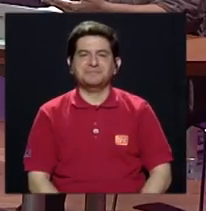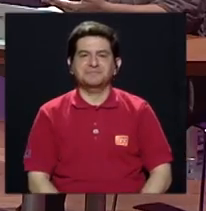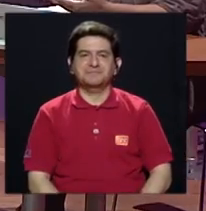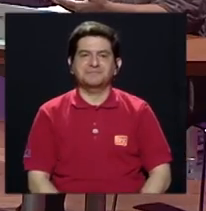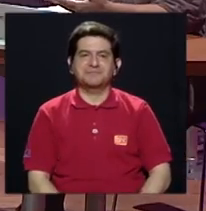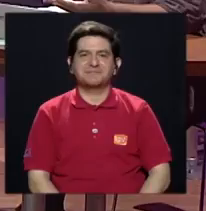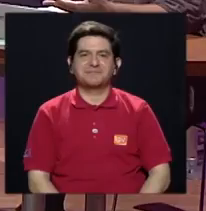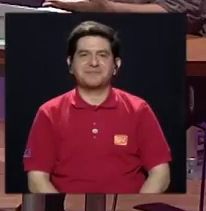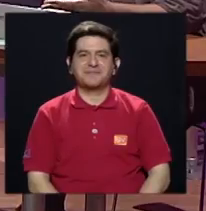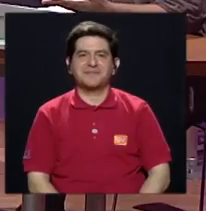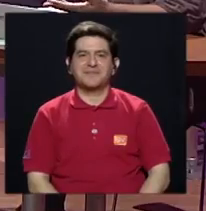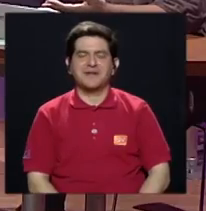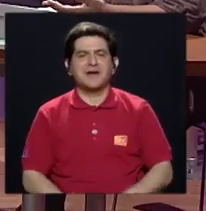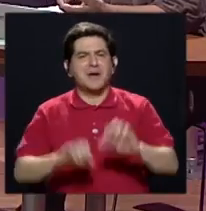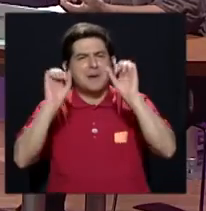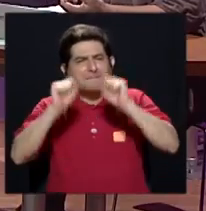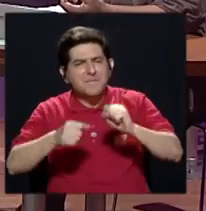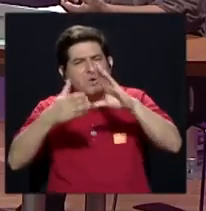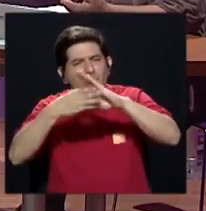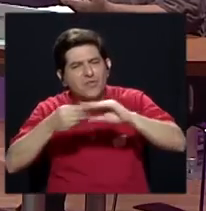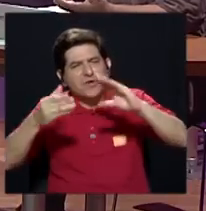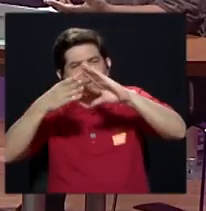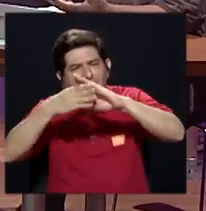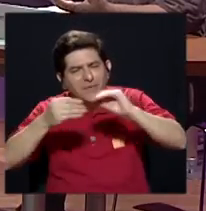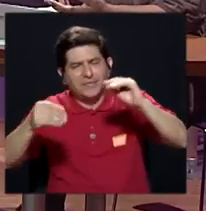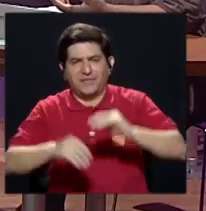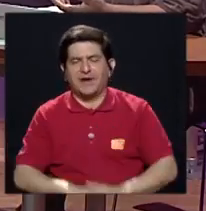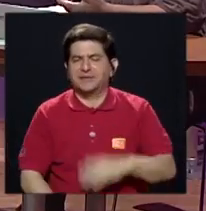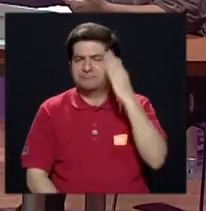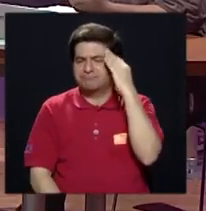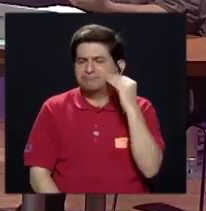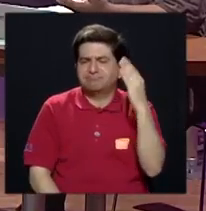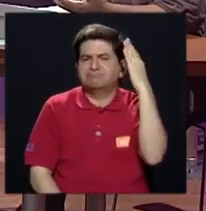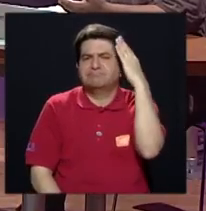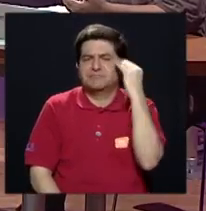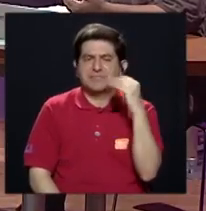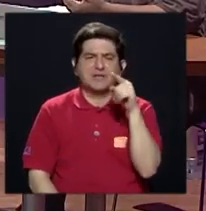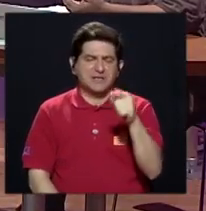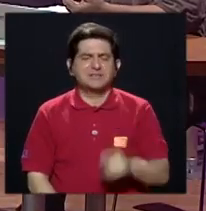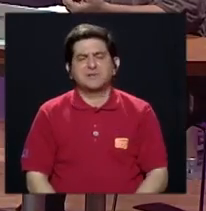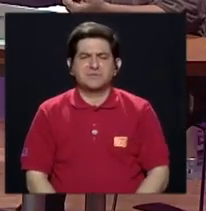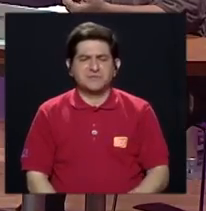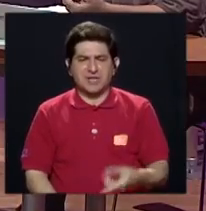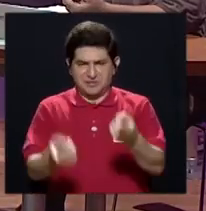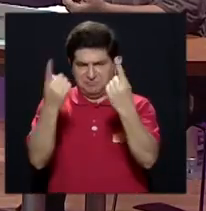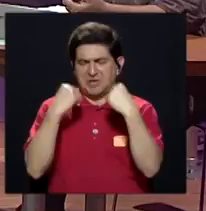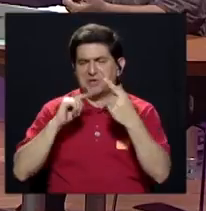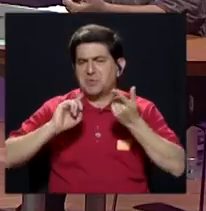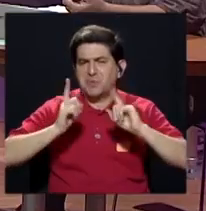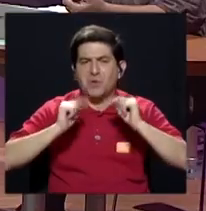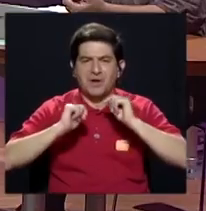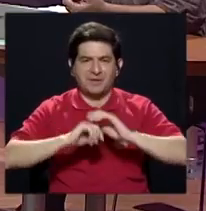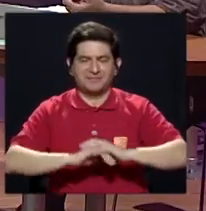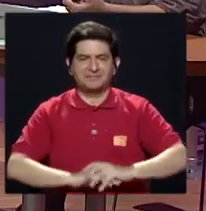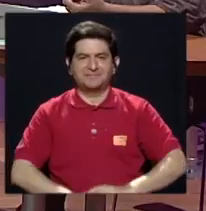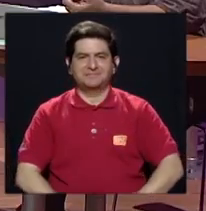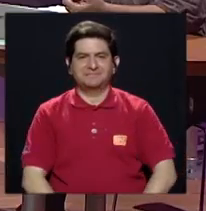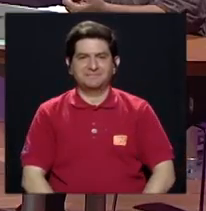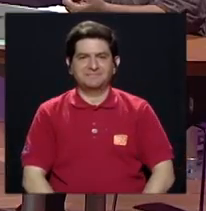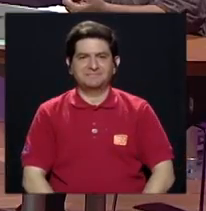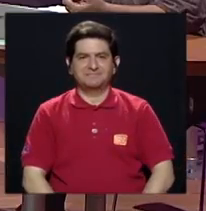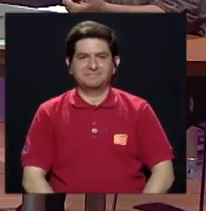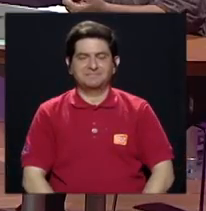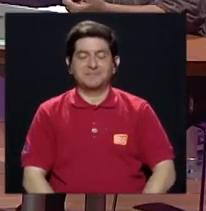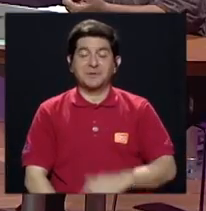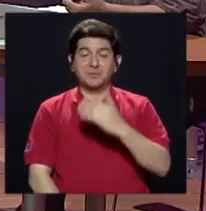este si si pudieran contarnos un poquito de Qué experiencia es que vienen ustedes